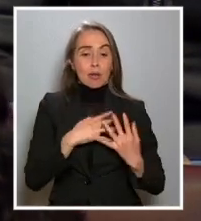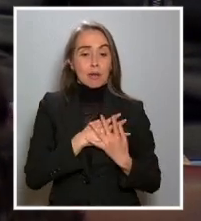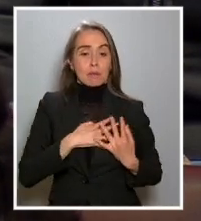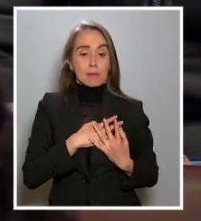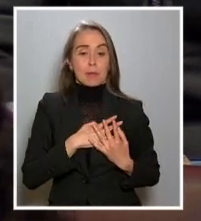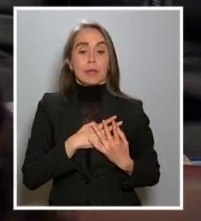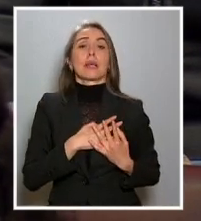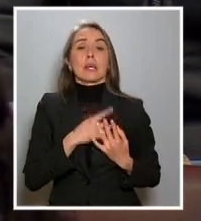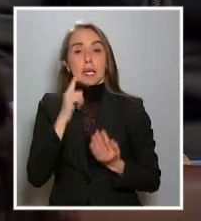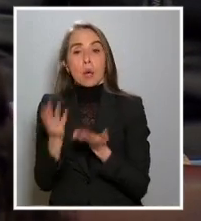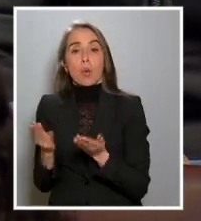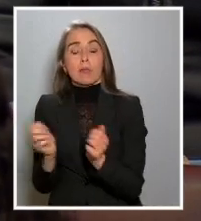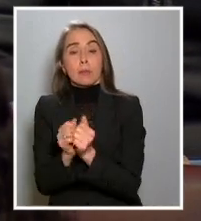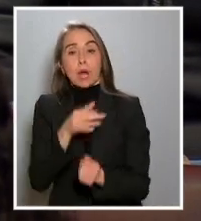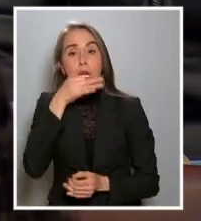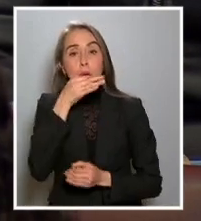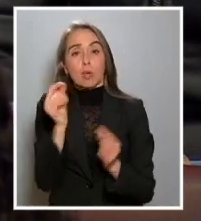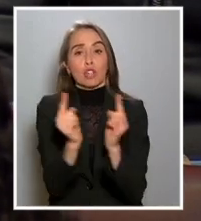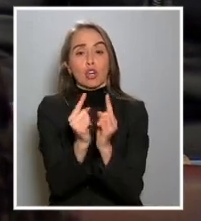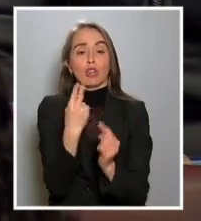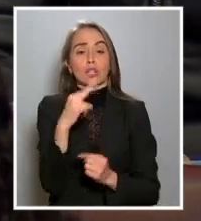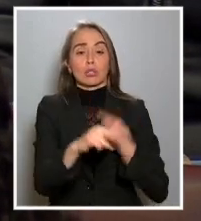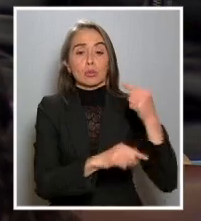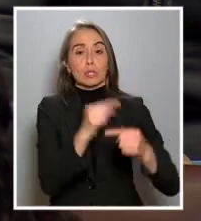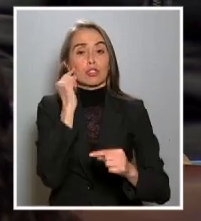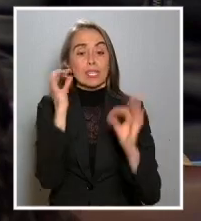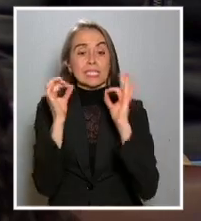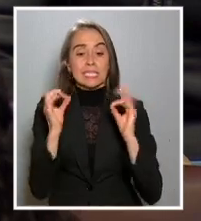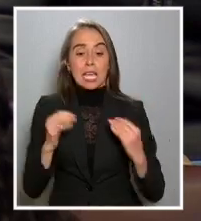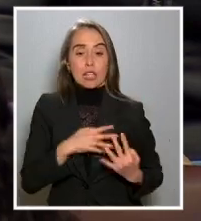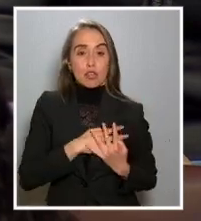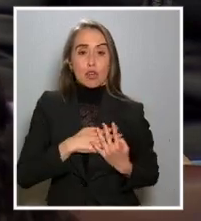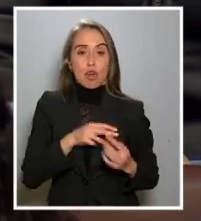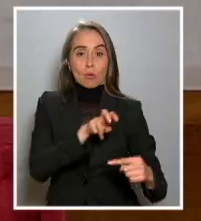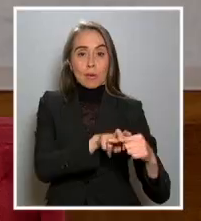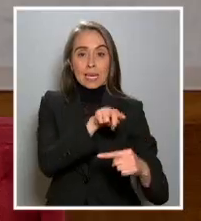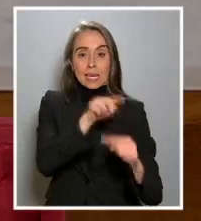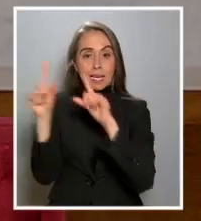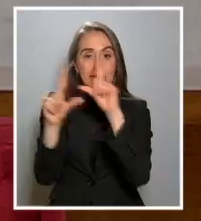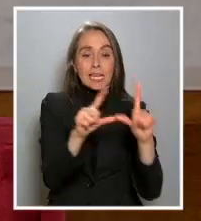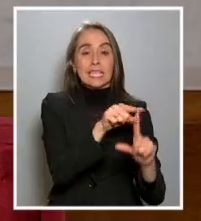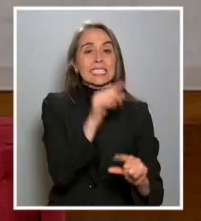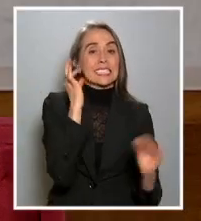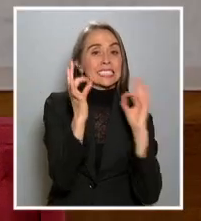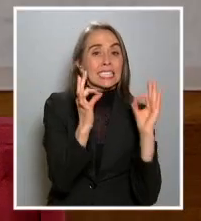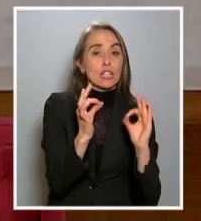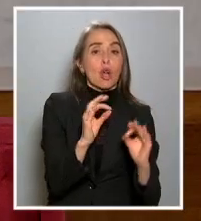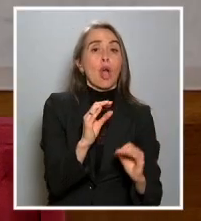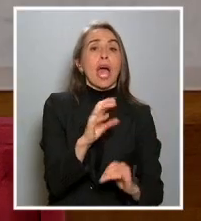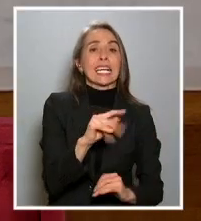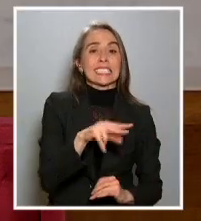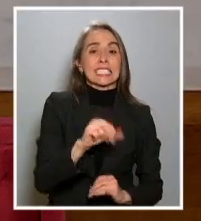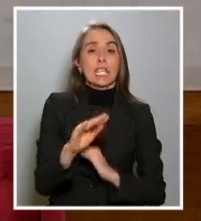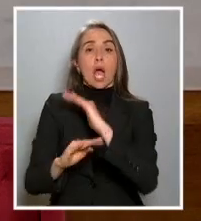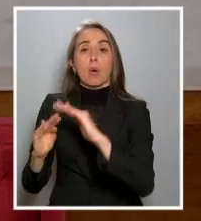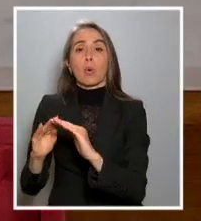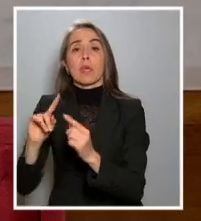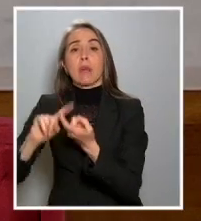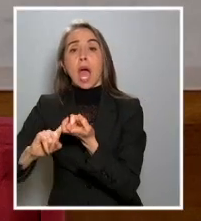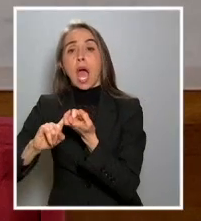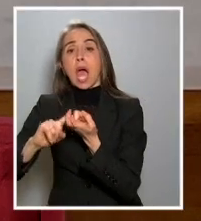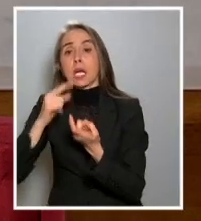cuenta pública. Déjenme contarles brevemente su historia. Cristina cuida a Jorge, su esposo, quien tiene